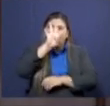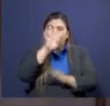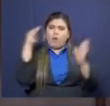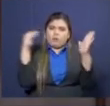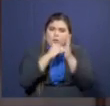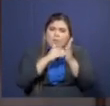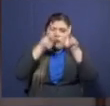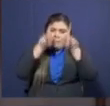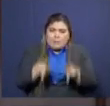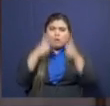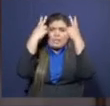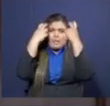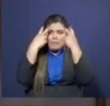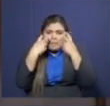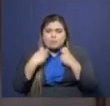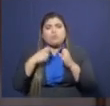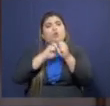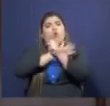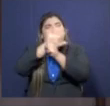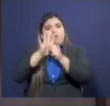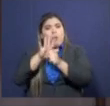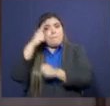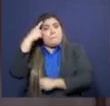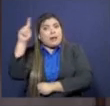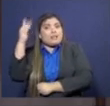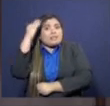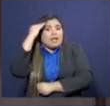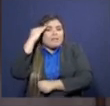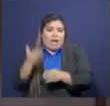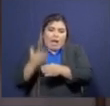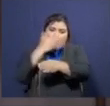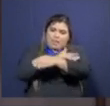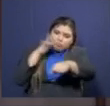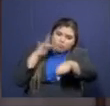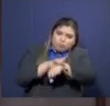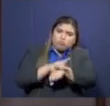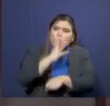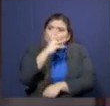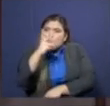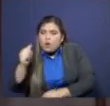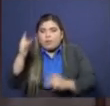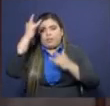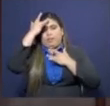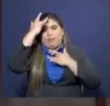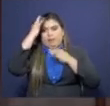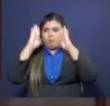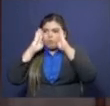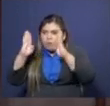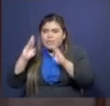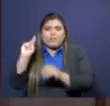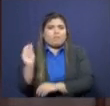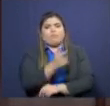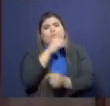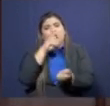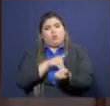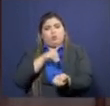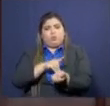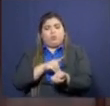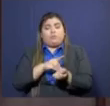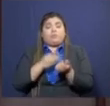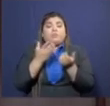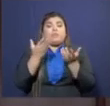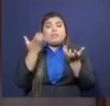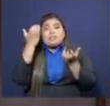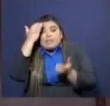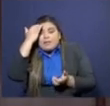Esto nos sitúa como el tercer país de Latinoamérica con la mayor cantidad de pruebas realizadas